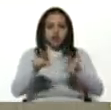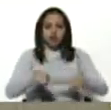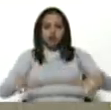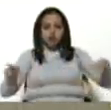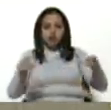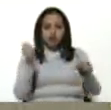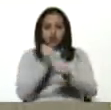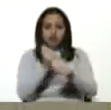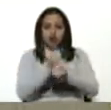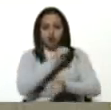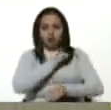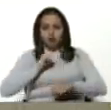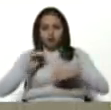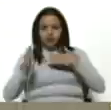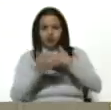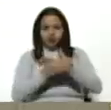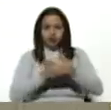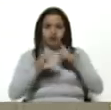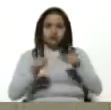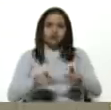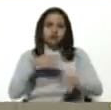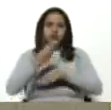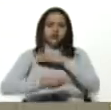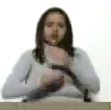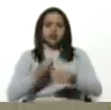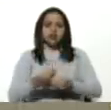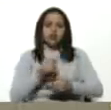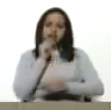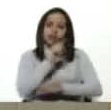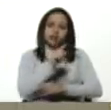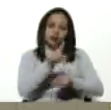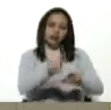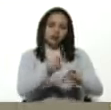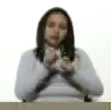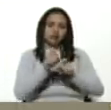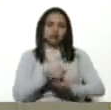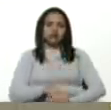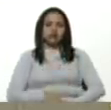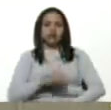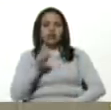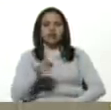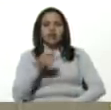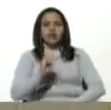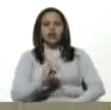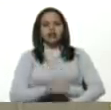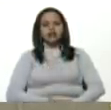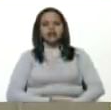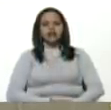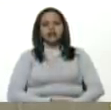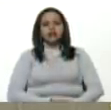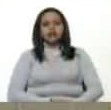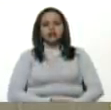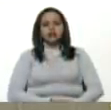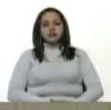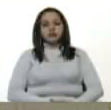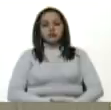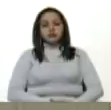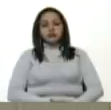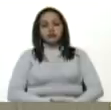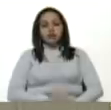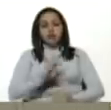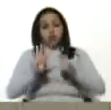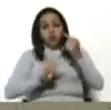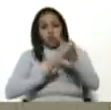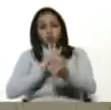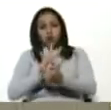trabajo privado. Allí se constató este caso. Bueno, también tenemos un caso de los 4